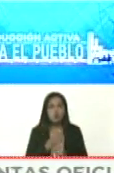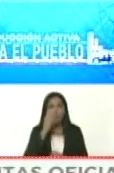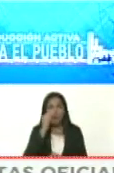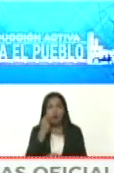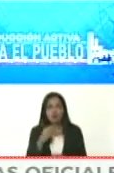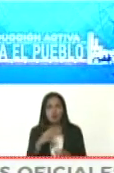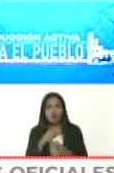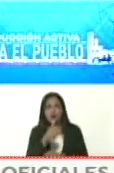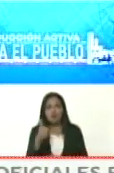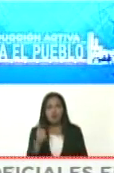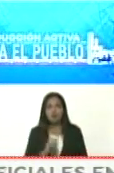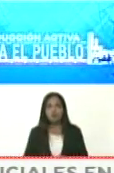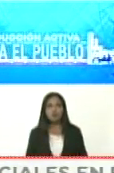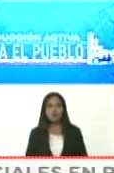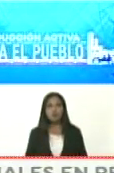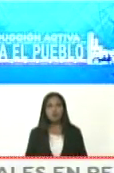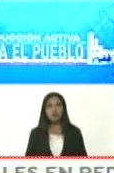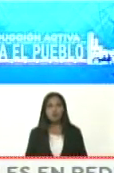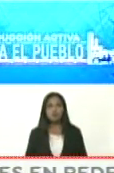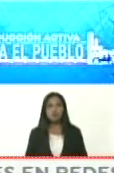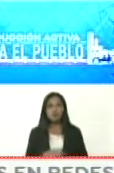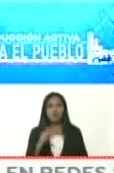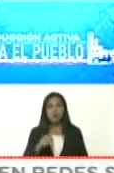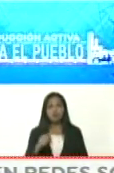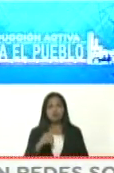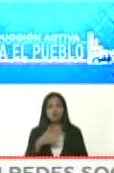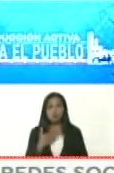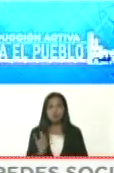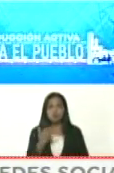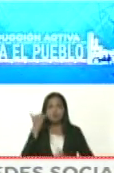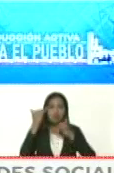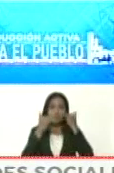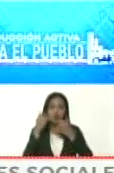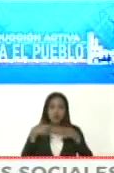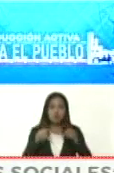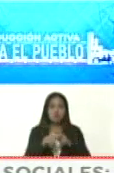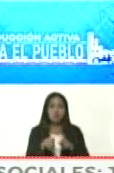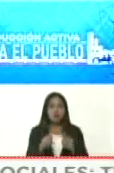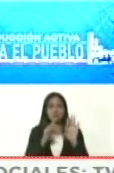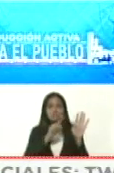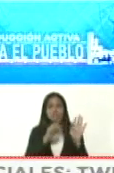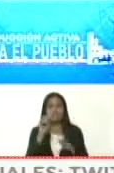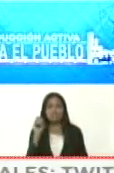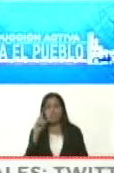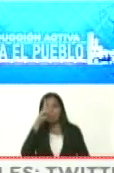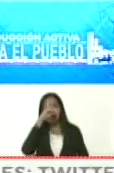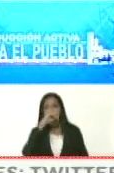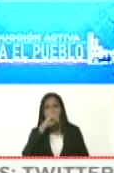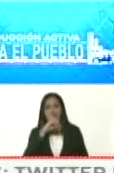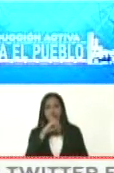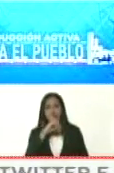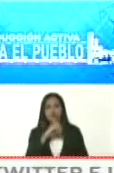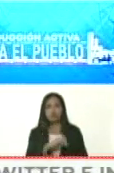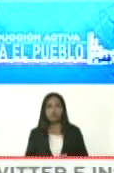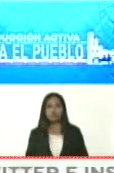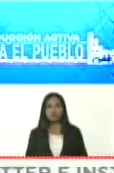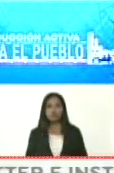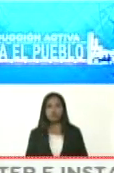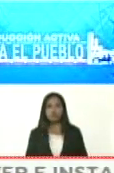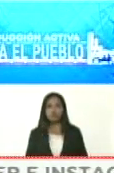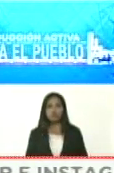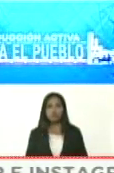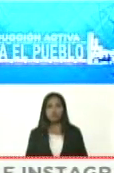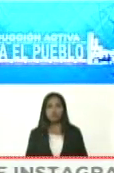las trabajadoras. Hoy estamos celebrando 60 años de que el